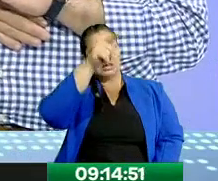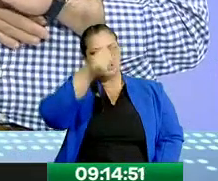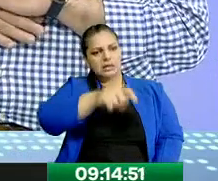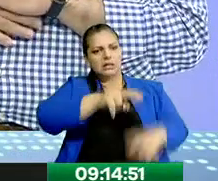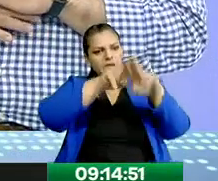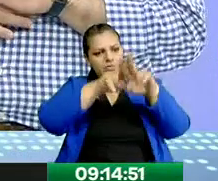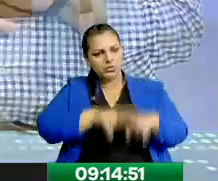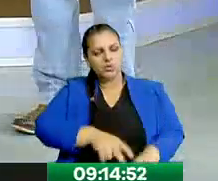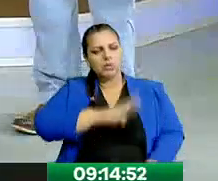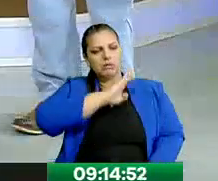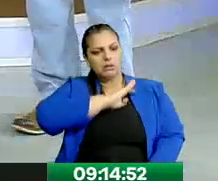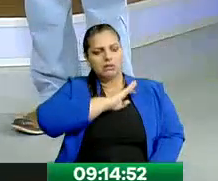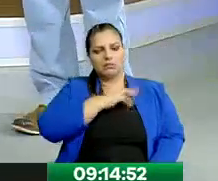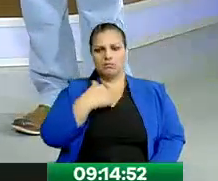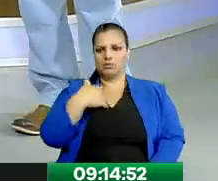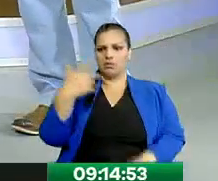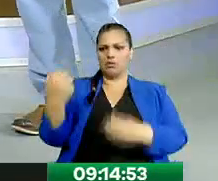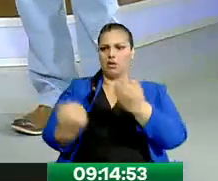vehículos. Usted me dice primera y segunda,